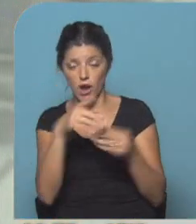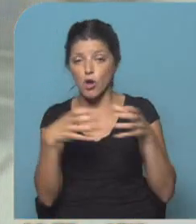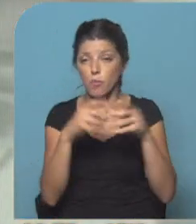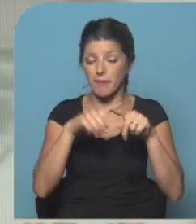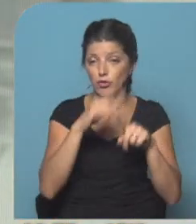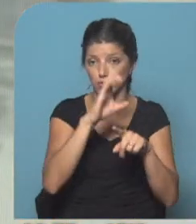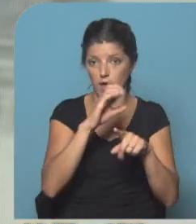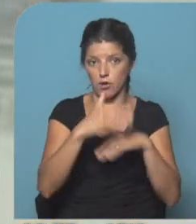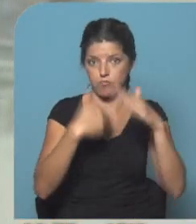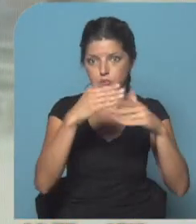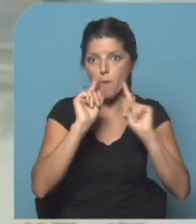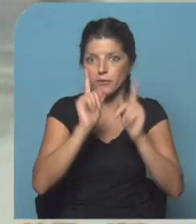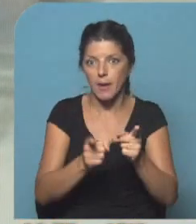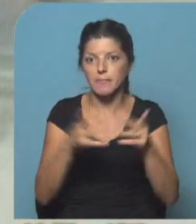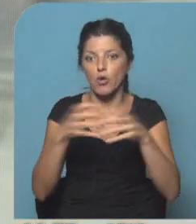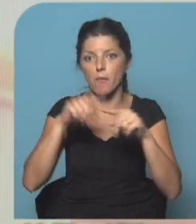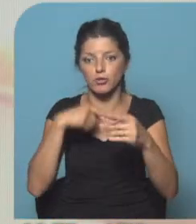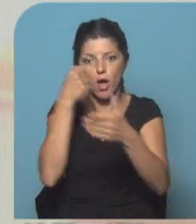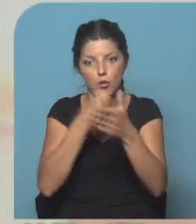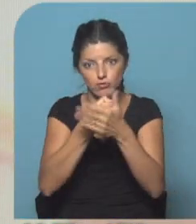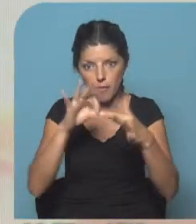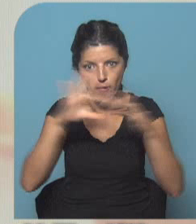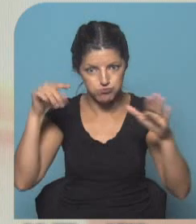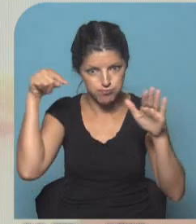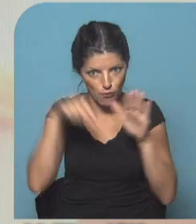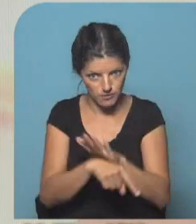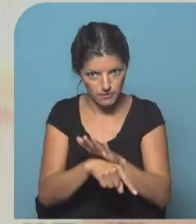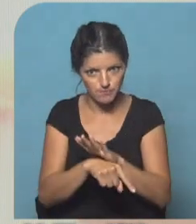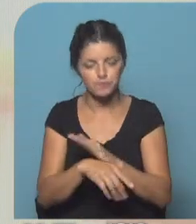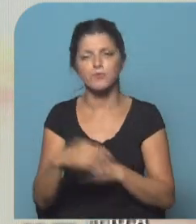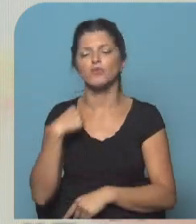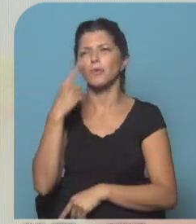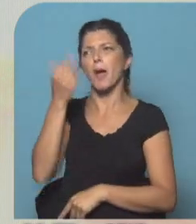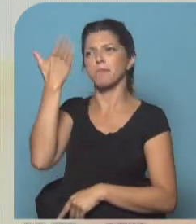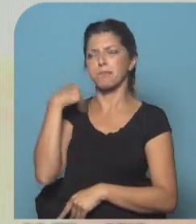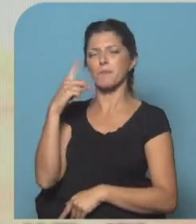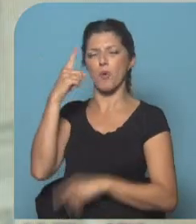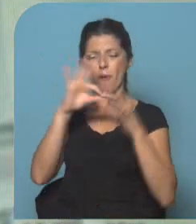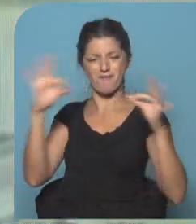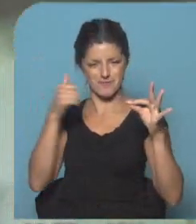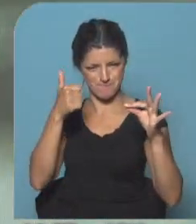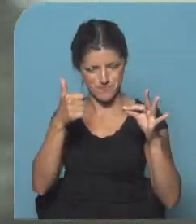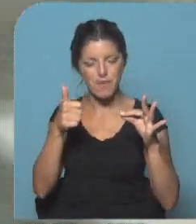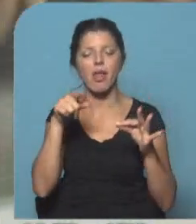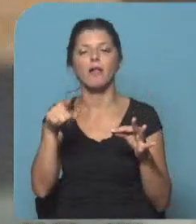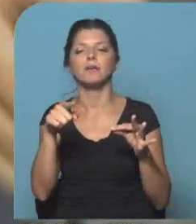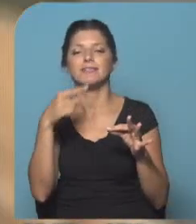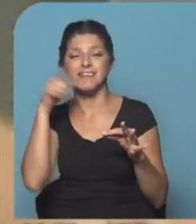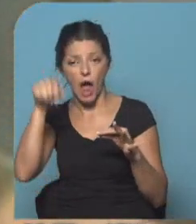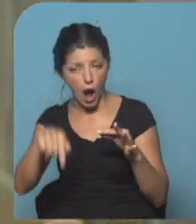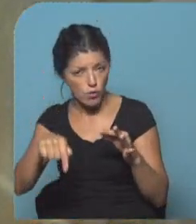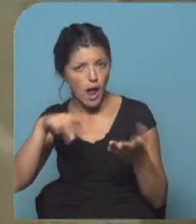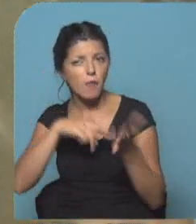también. Pero al mismo tiempo, la mejor frase que leí en estos días tiene que ver con que lo que quedó claro ahora es que el problema no